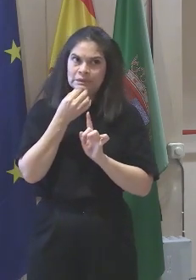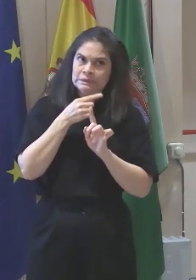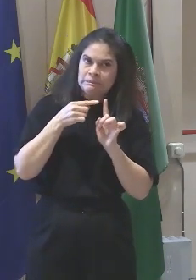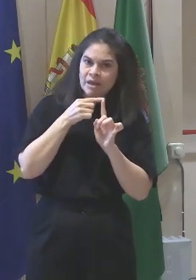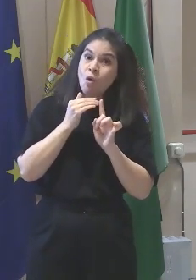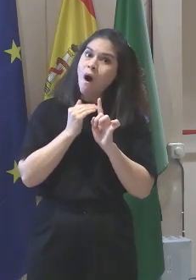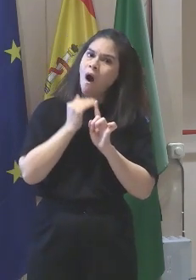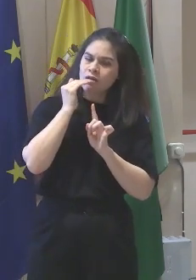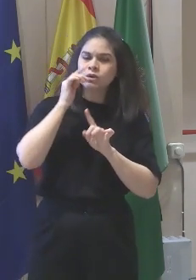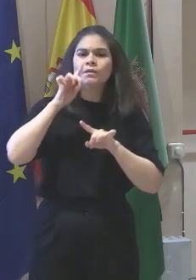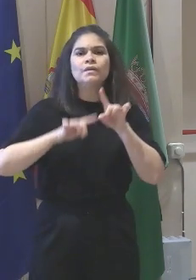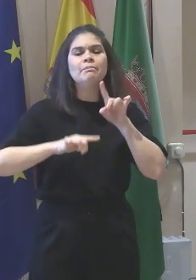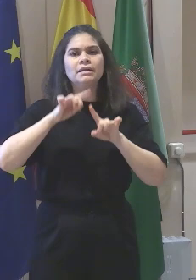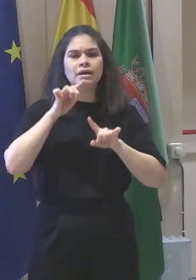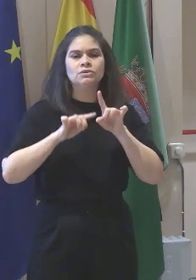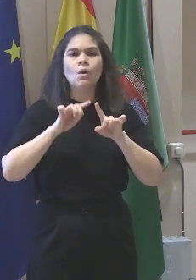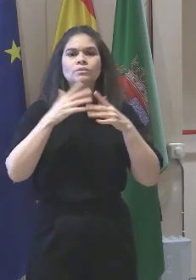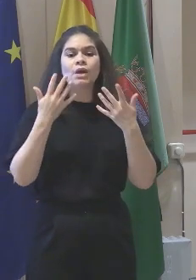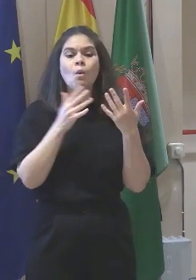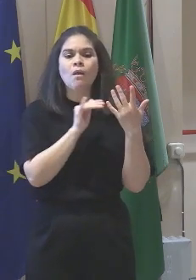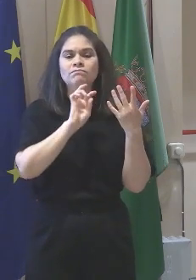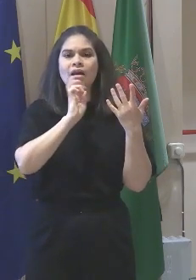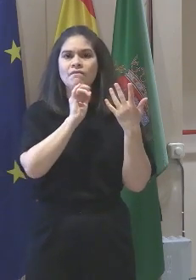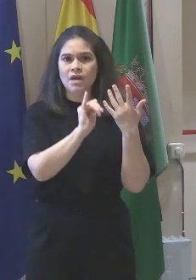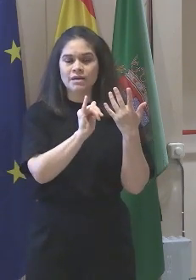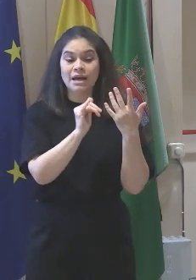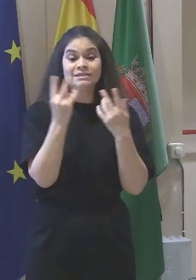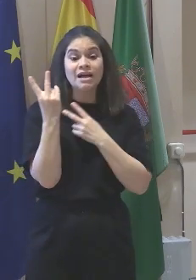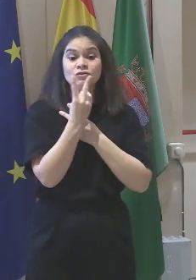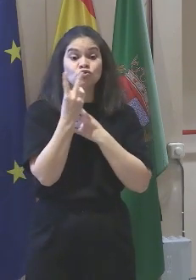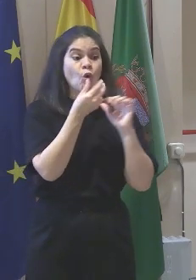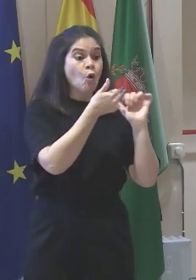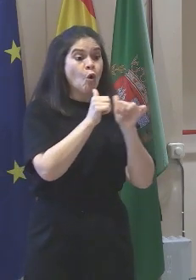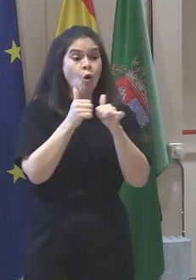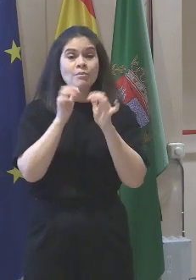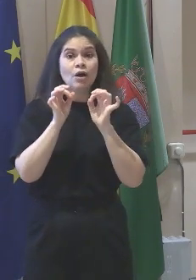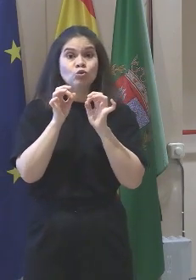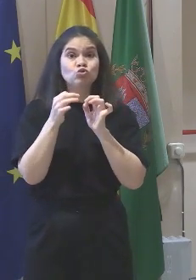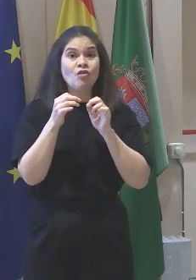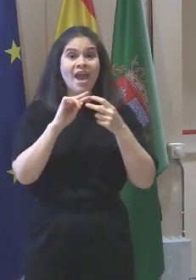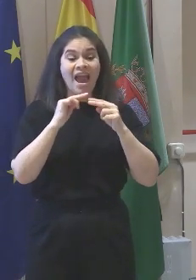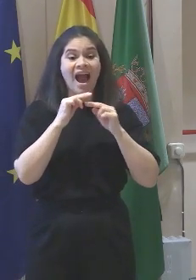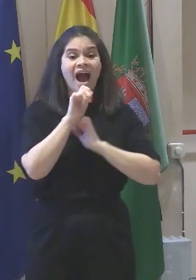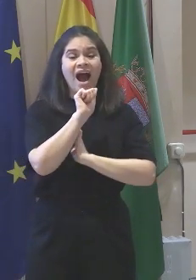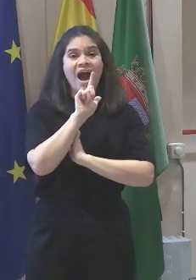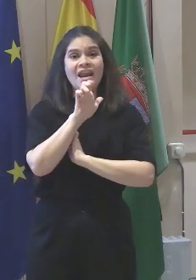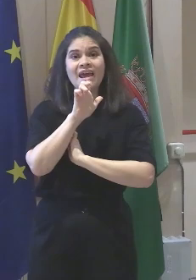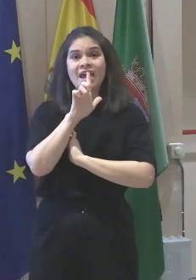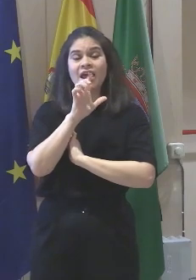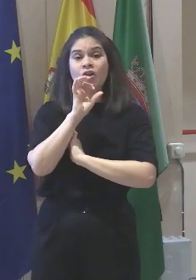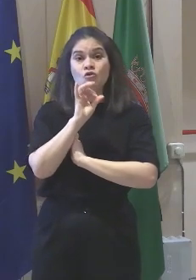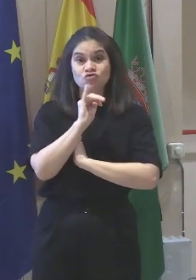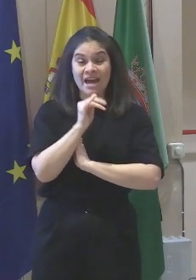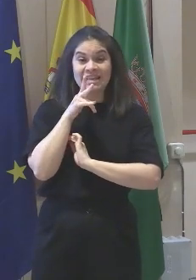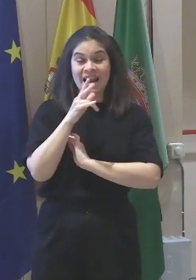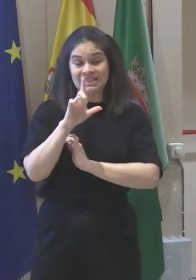riesgo alto, según la variante que se tenga, esas dos copias de alelos que tenemos del HLA, un